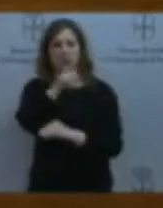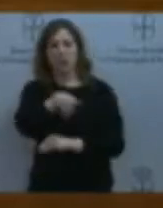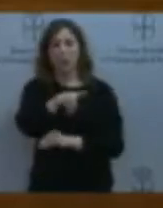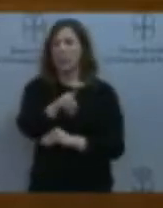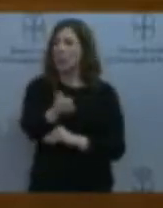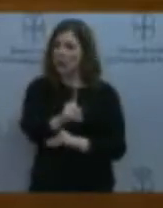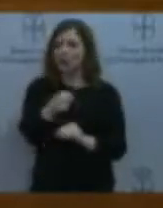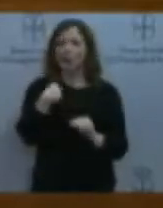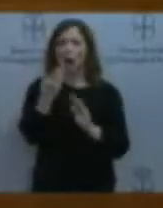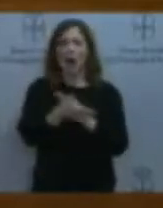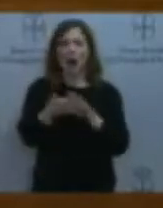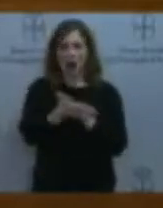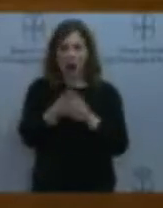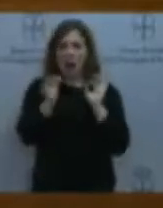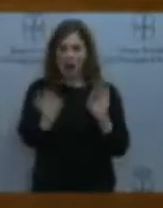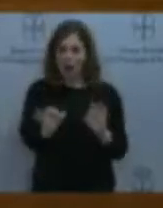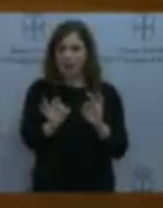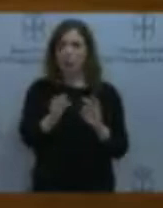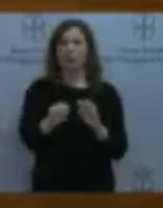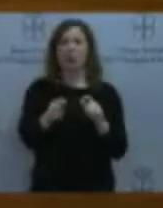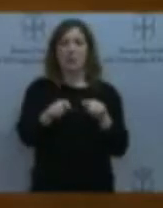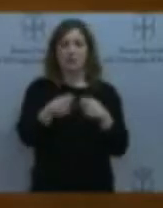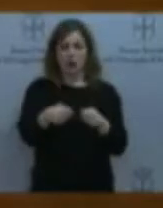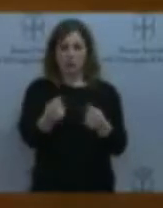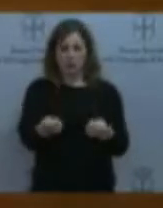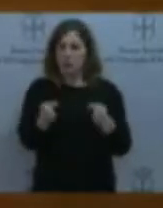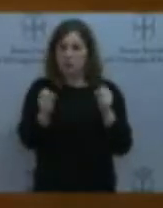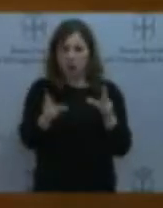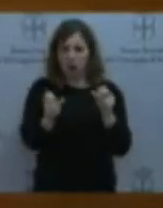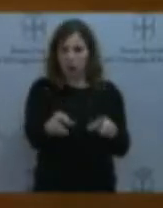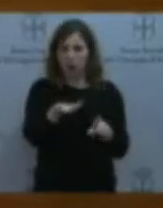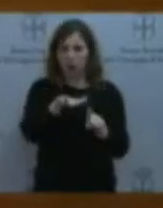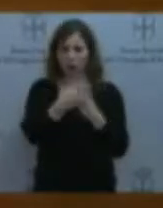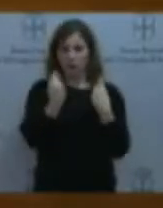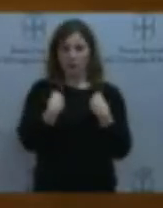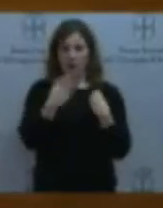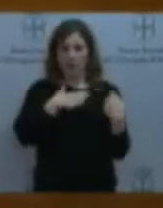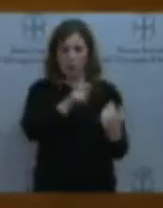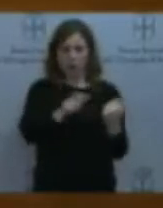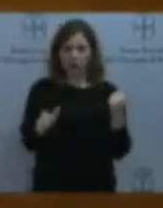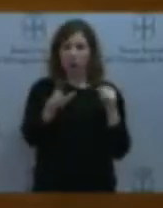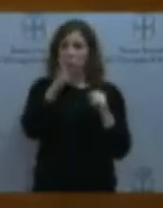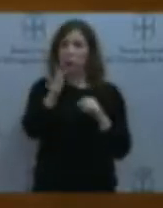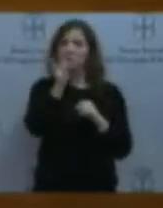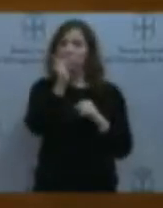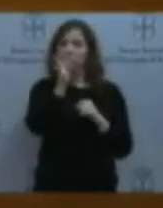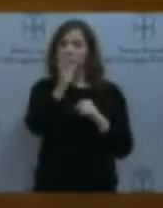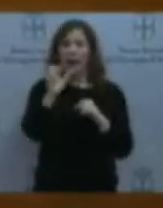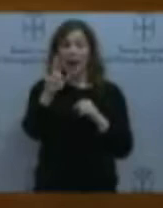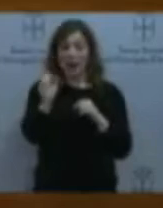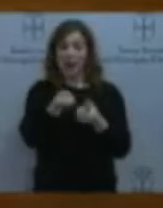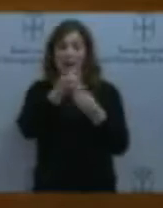magnitudes macro, pero es evidente el deterioro de las condiciones de vida de la ciudadanía. Y es que el problema es que las promesas del ERA, de aquel